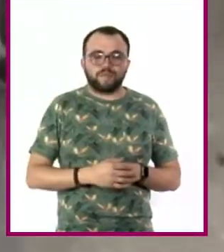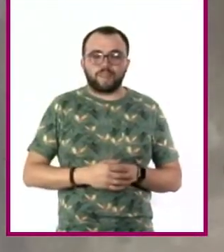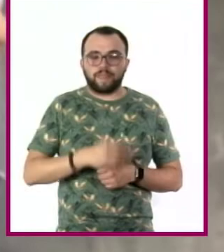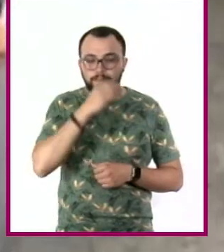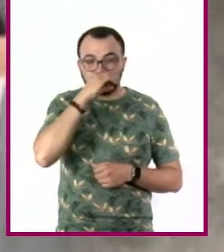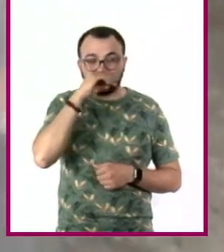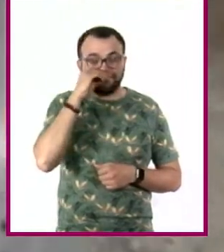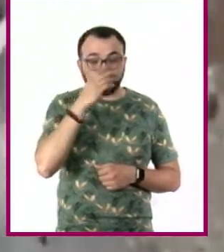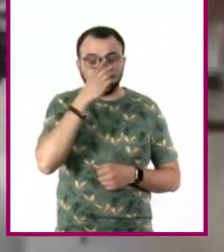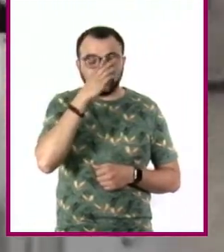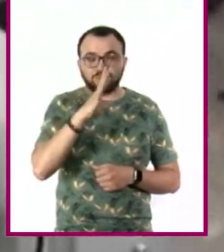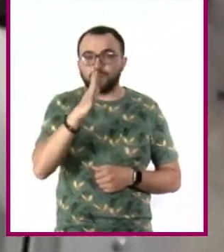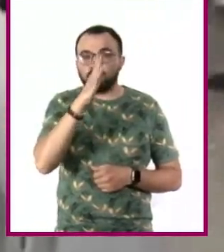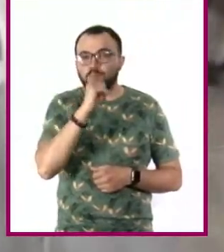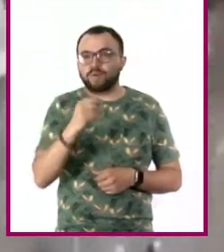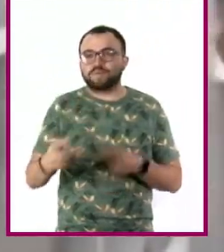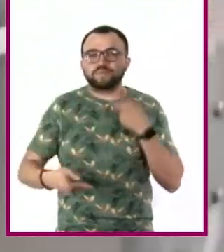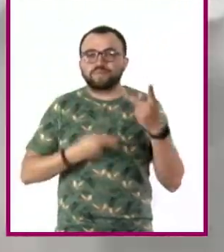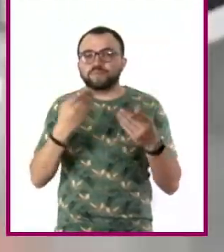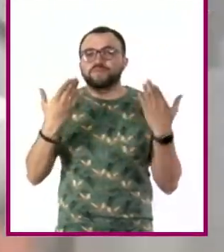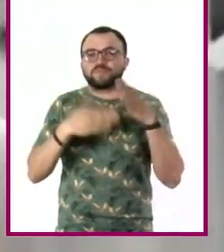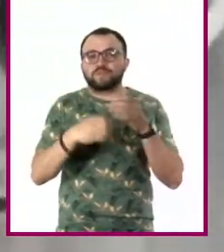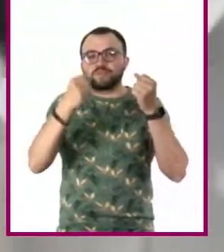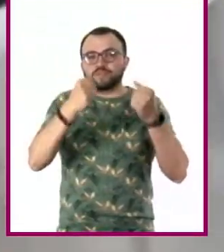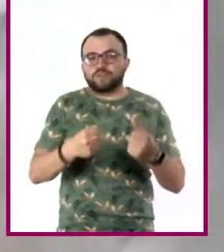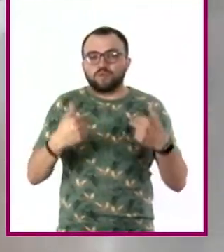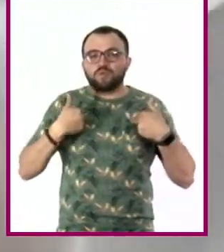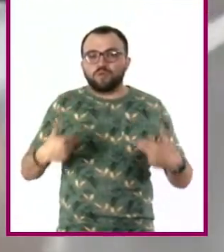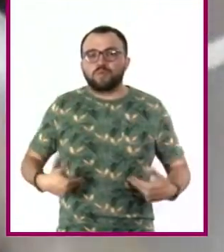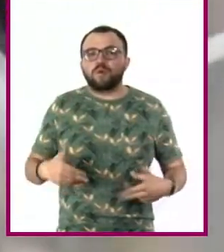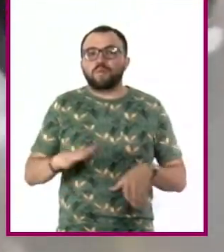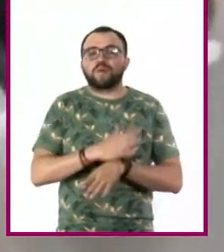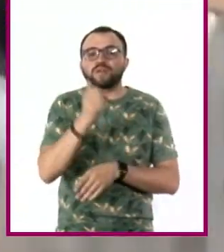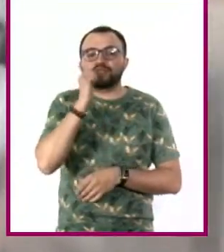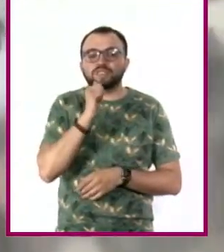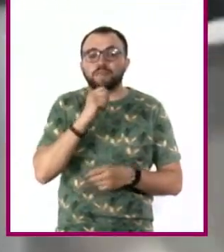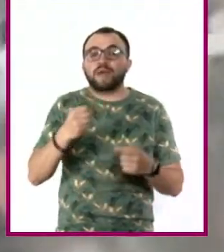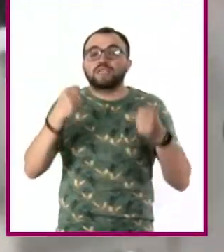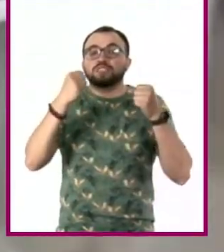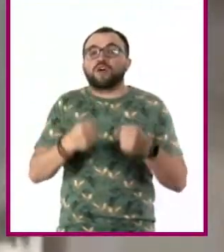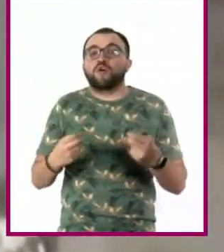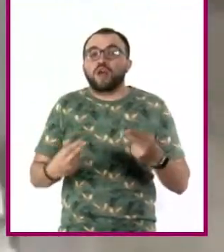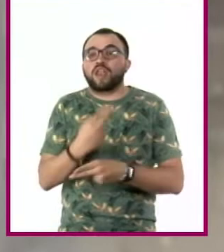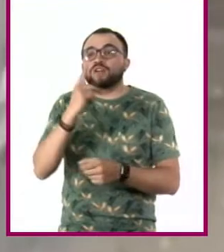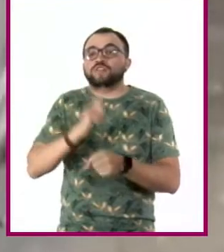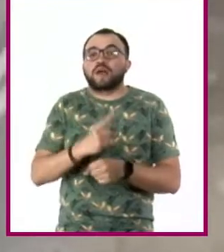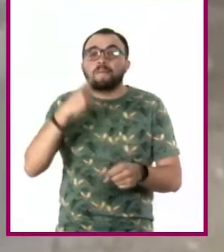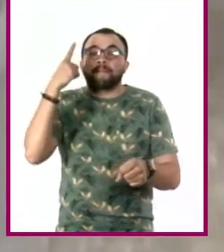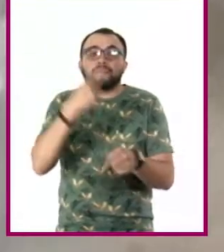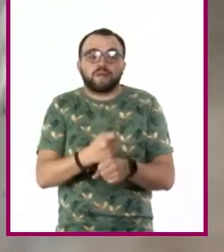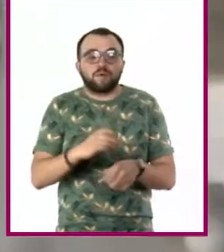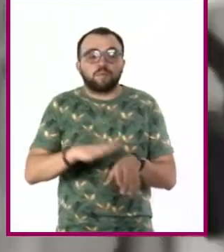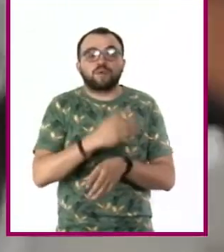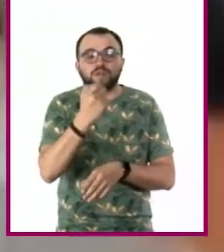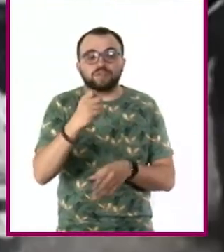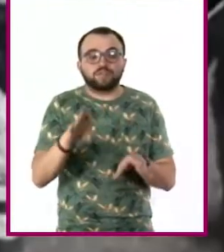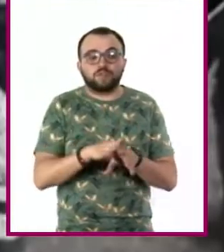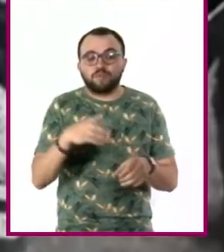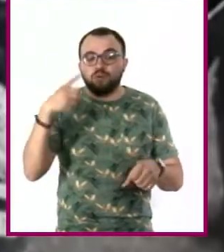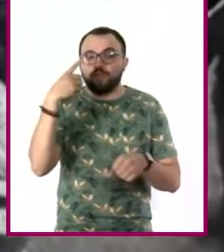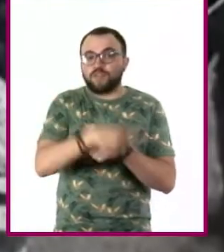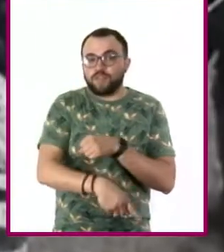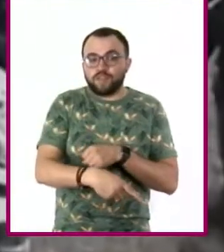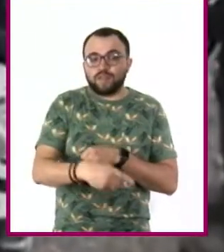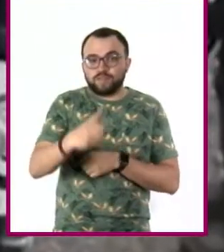a la realidad este concepto cuando se antepone la seguridad nacional, ya que puede causar daños colaterales en la población en aras de su